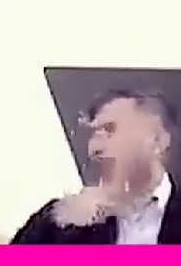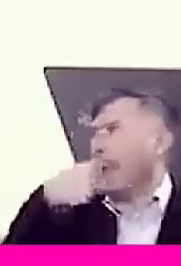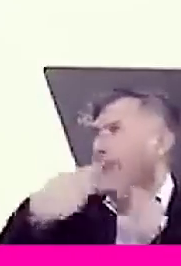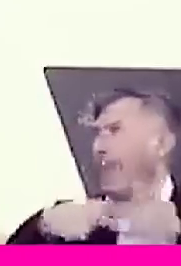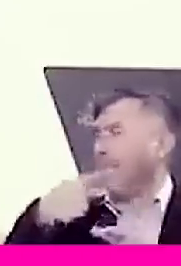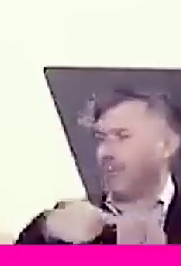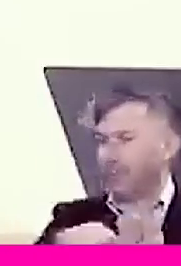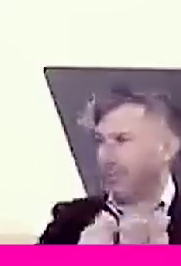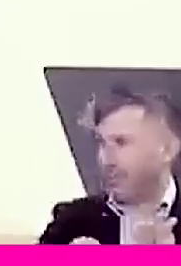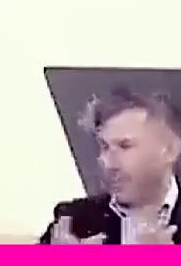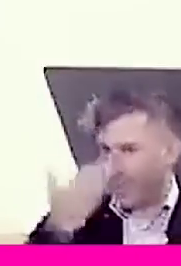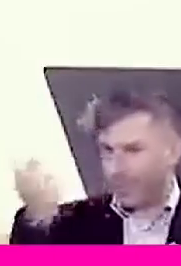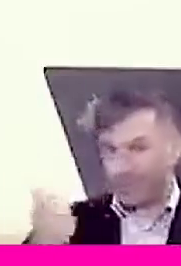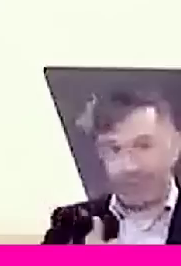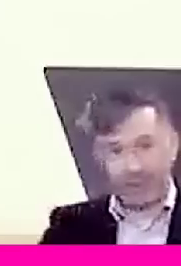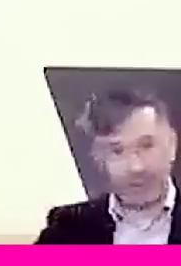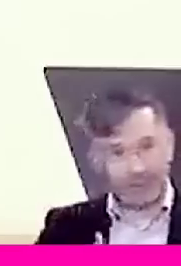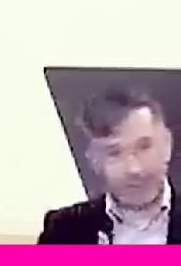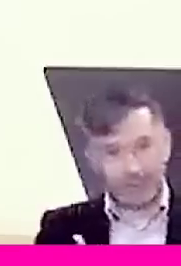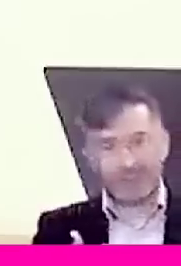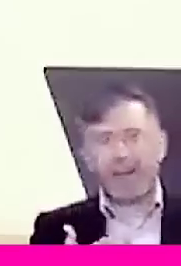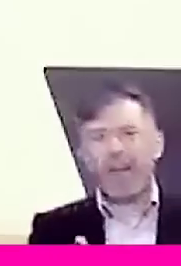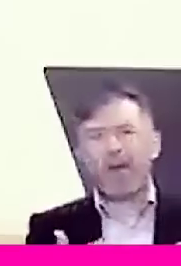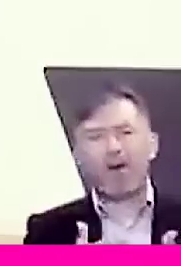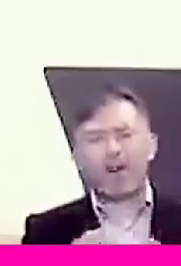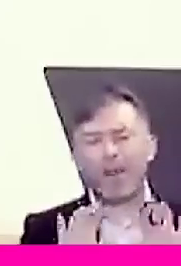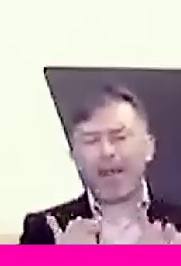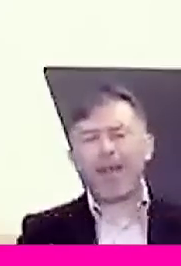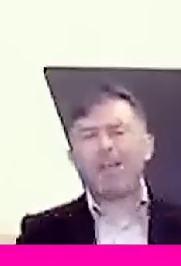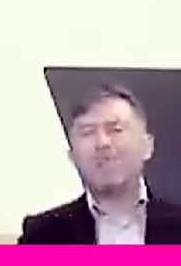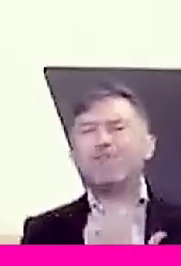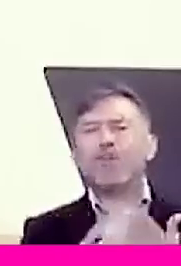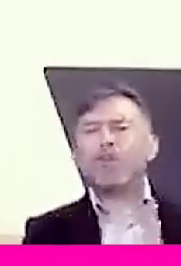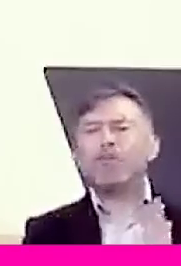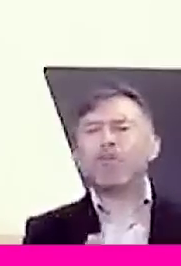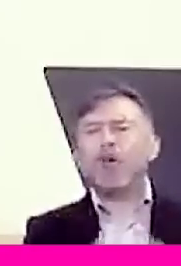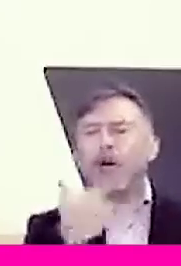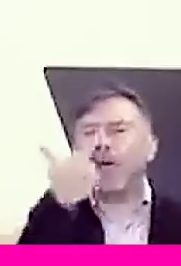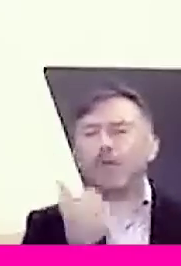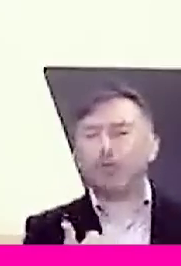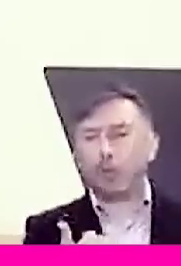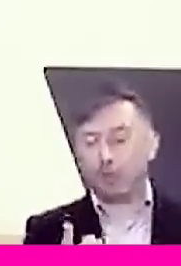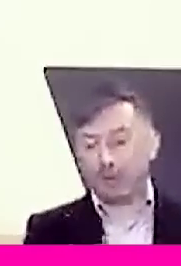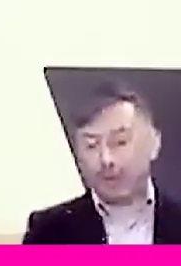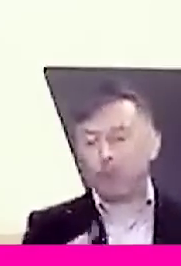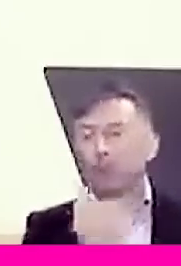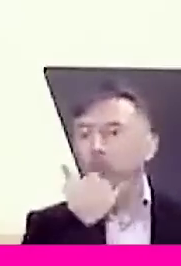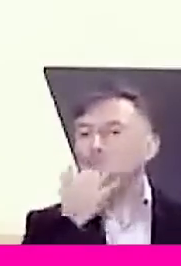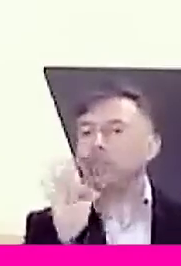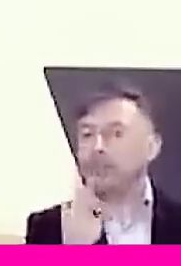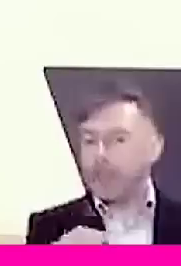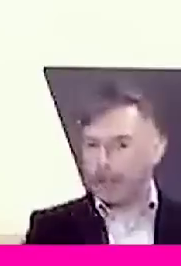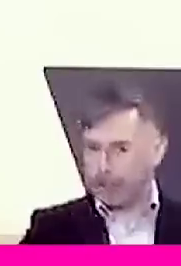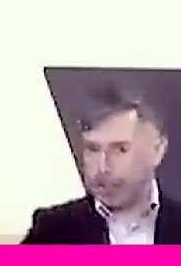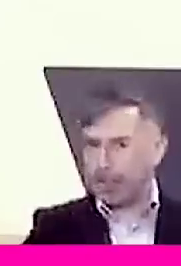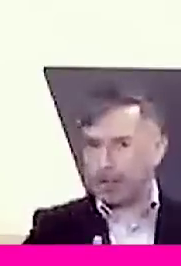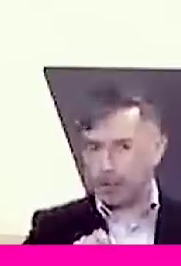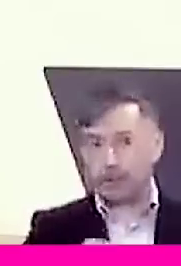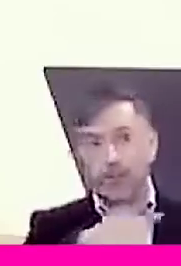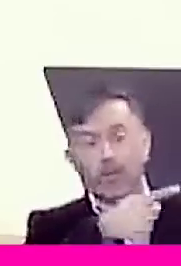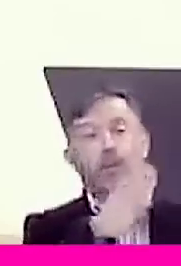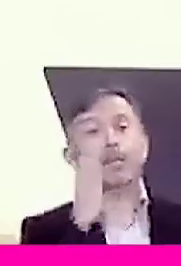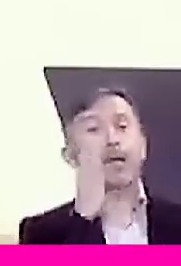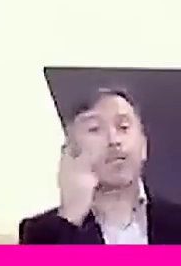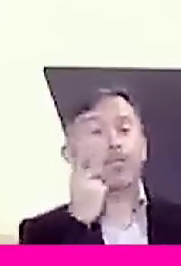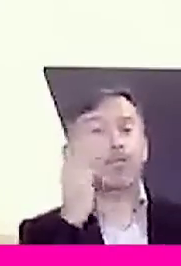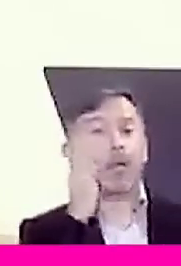es un análisis de la mayor trascendencia en el contexto de la inminente entrada en vigencia de una reforma electoral aprobada por el poder legislativo